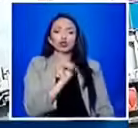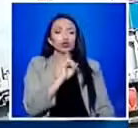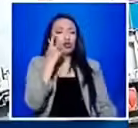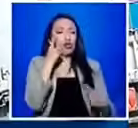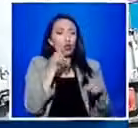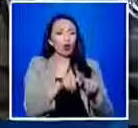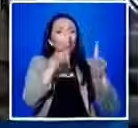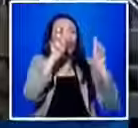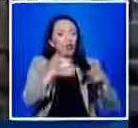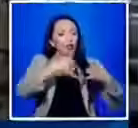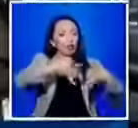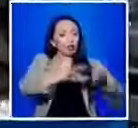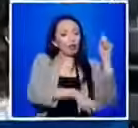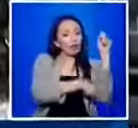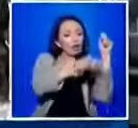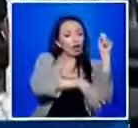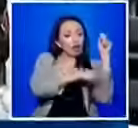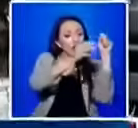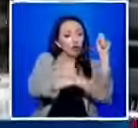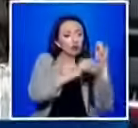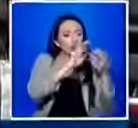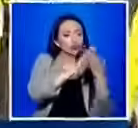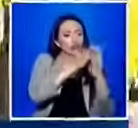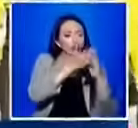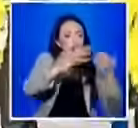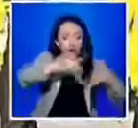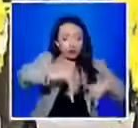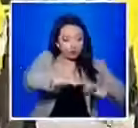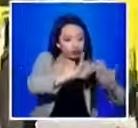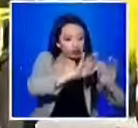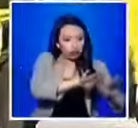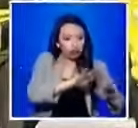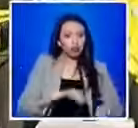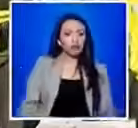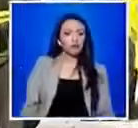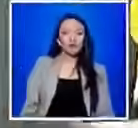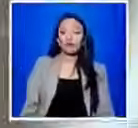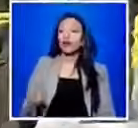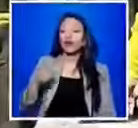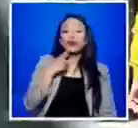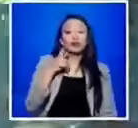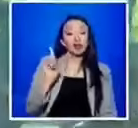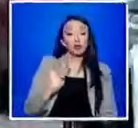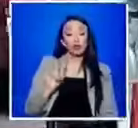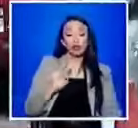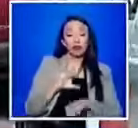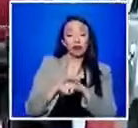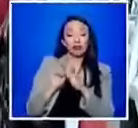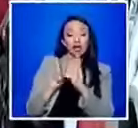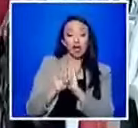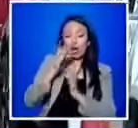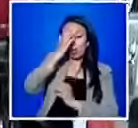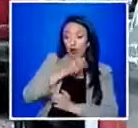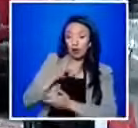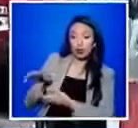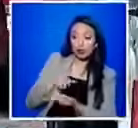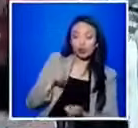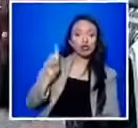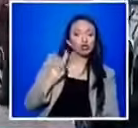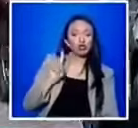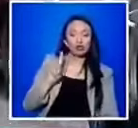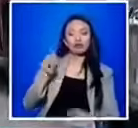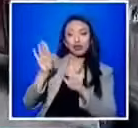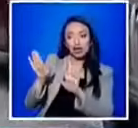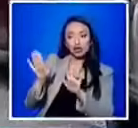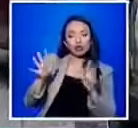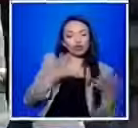bajo tierra. La comunidad no permitió que los cuerpos de las víctimas sean llevados por las unidades de medicina legal. Solicitaron